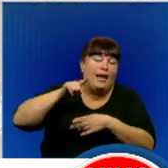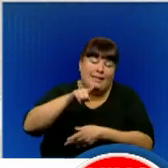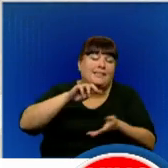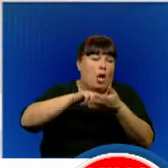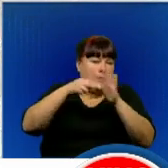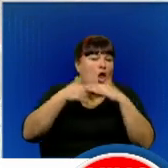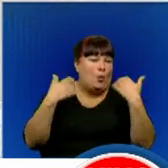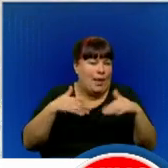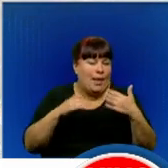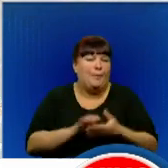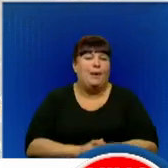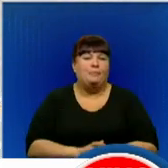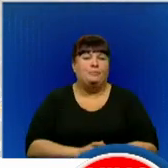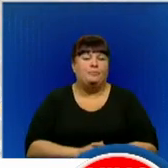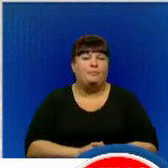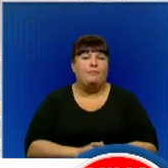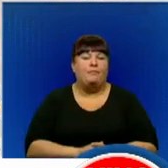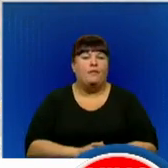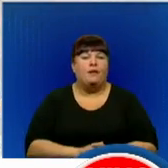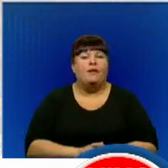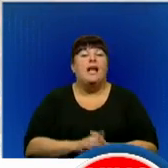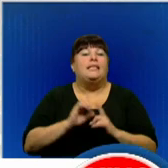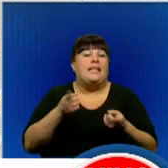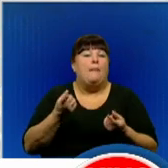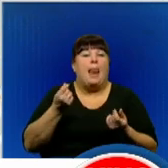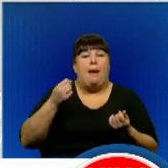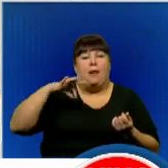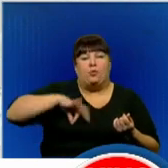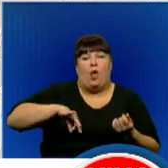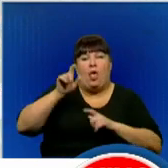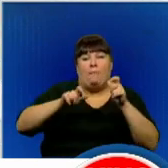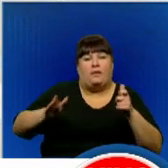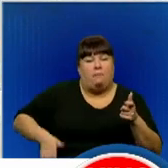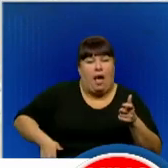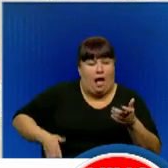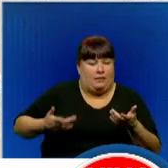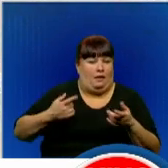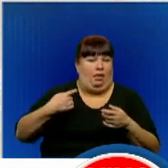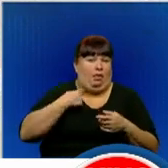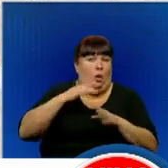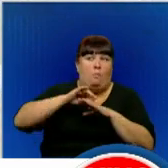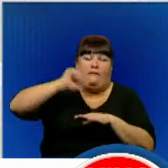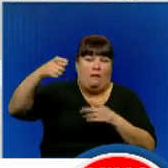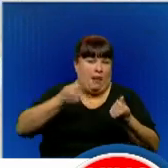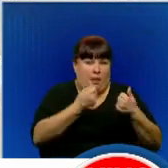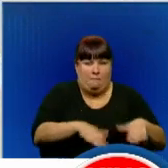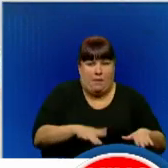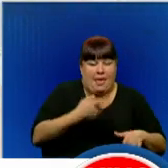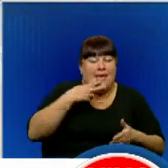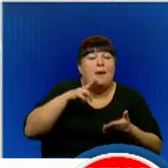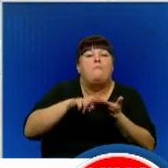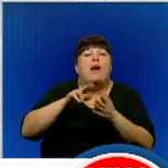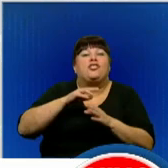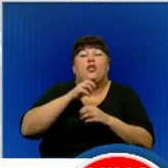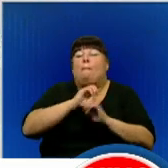problema por el poder adquisitivo salarial atentado por la misma inflación que el peor de los impuestos para